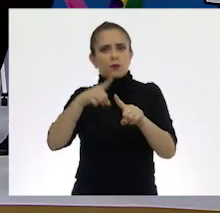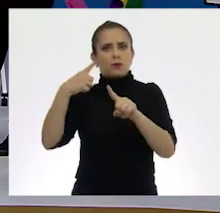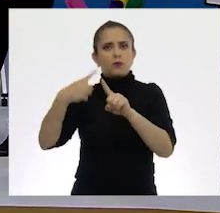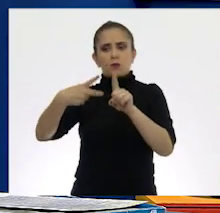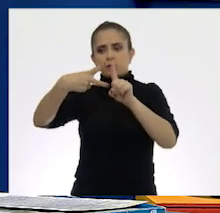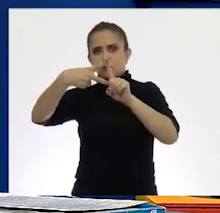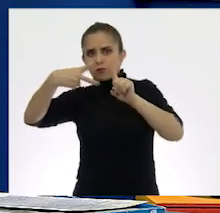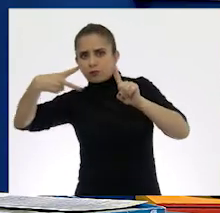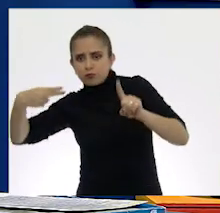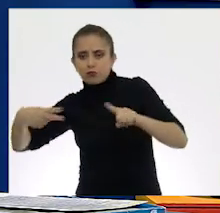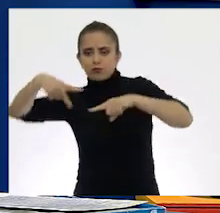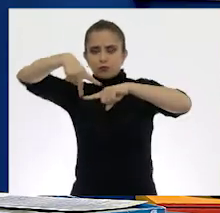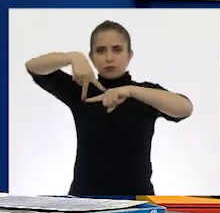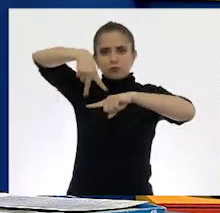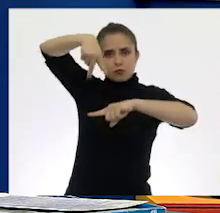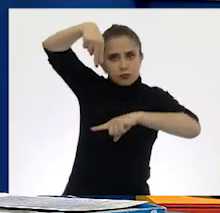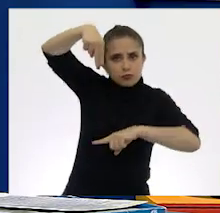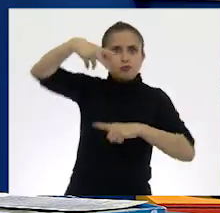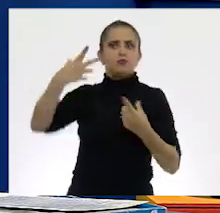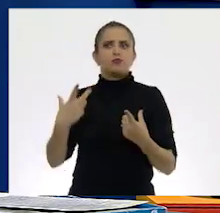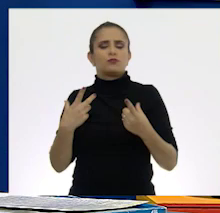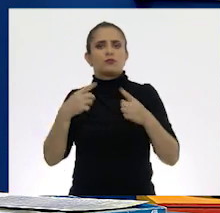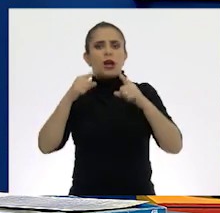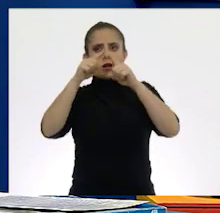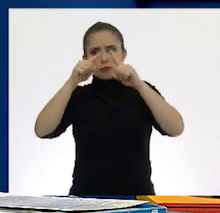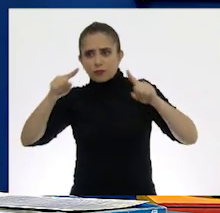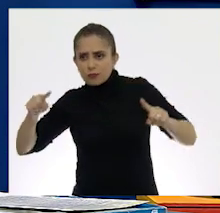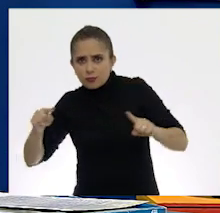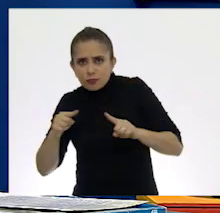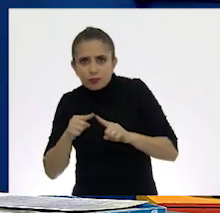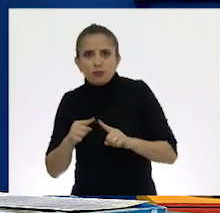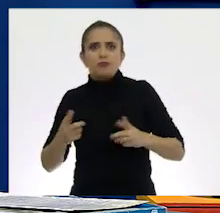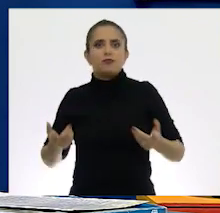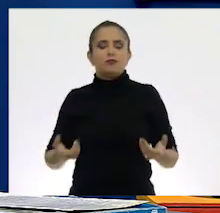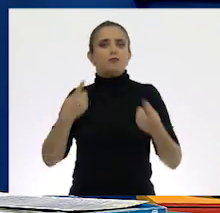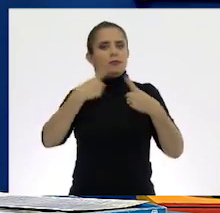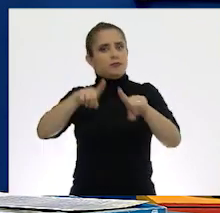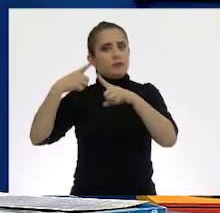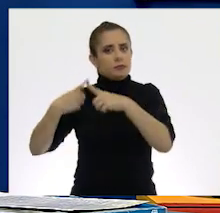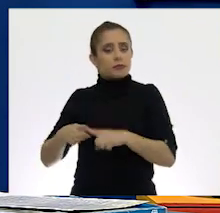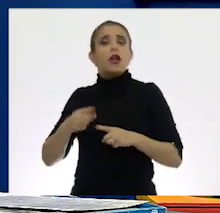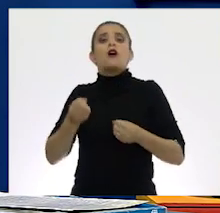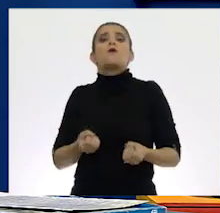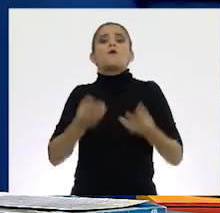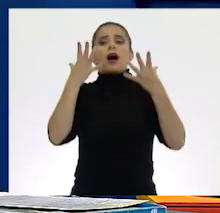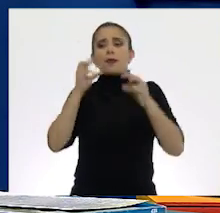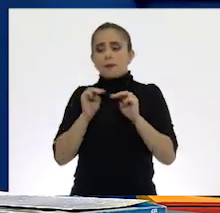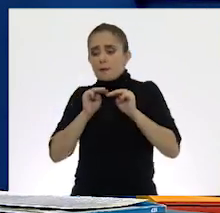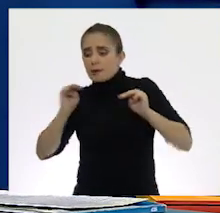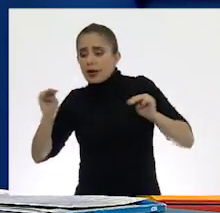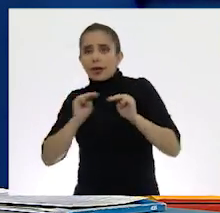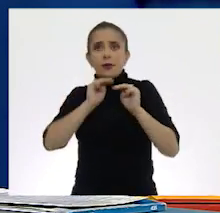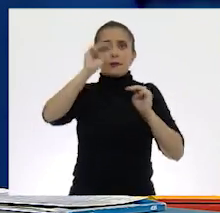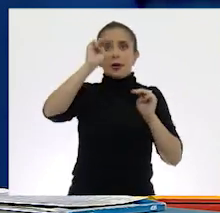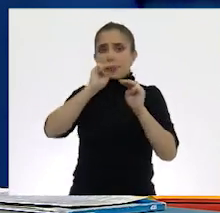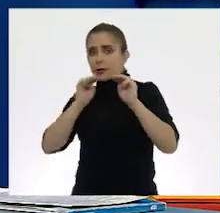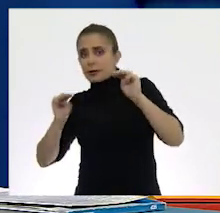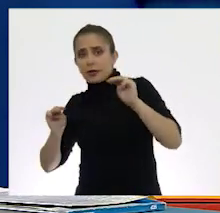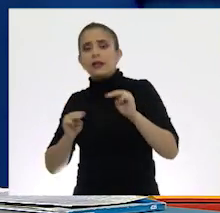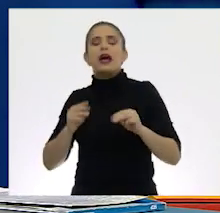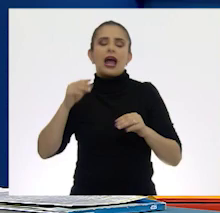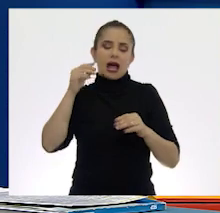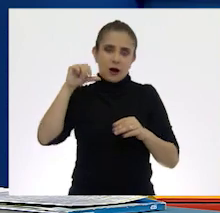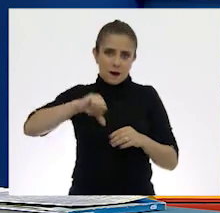triángulos. Y hoy los vamos a definir con respecto a la longitud de sus lados. Hay